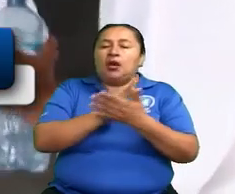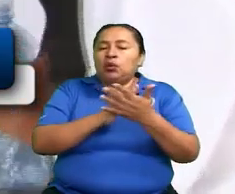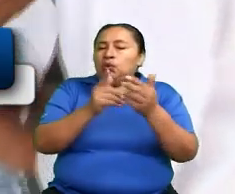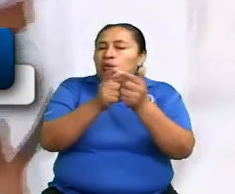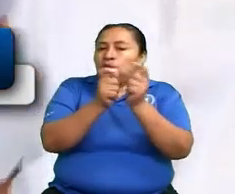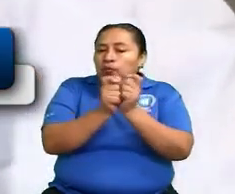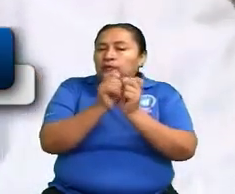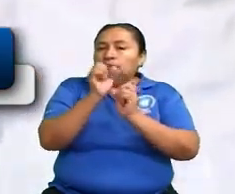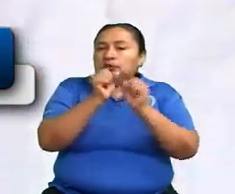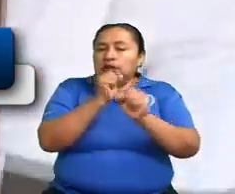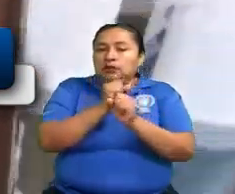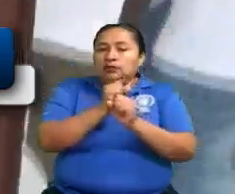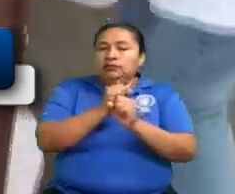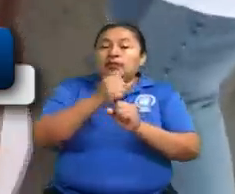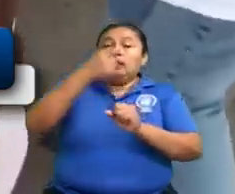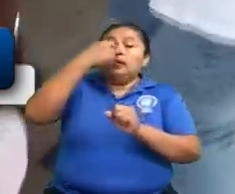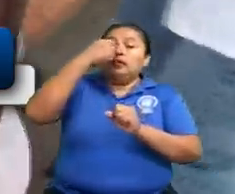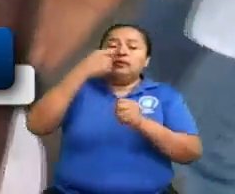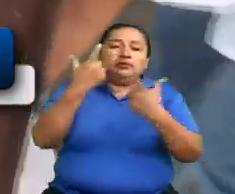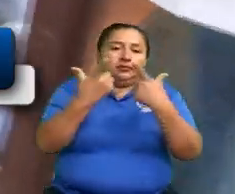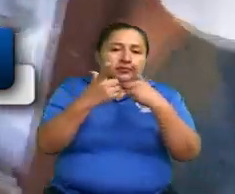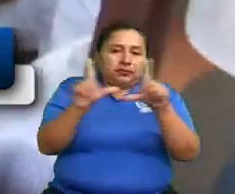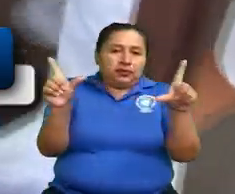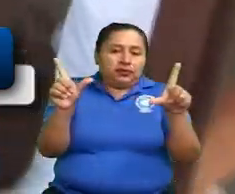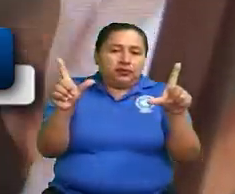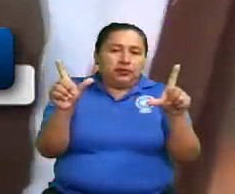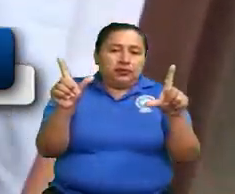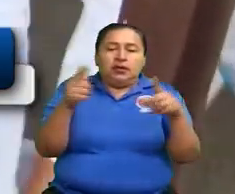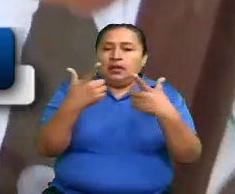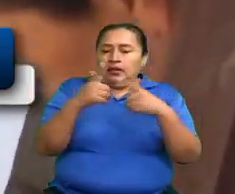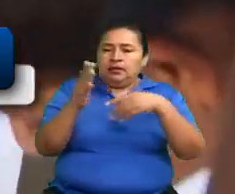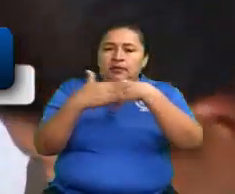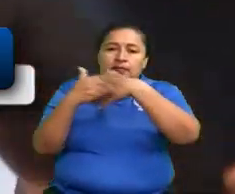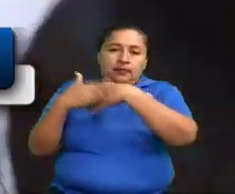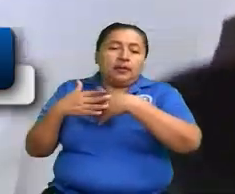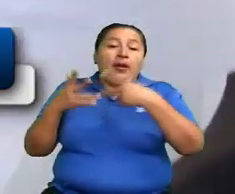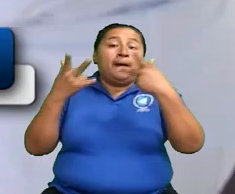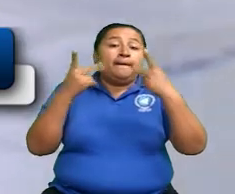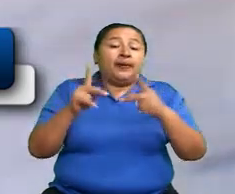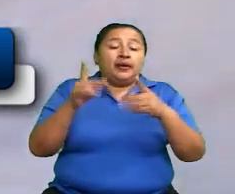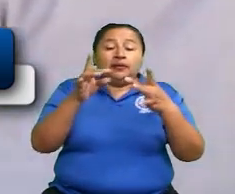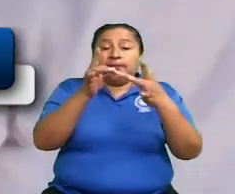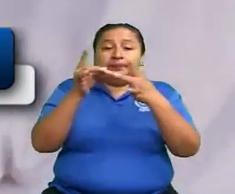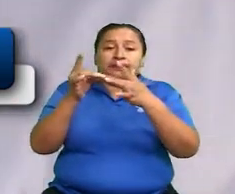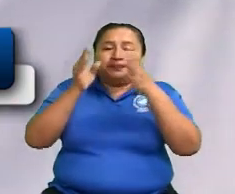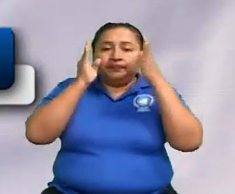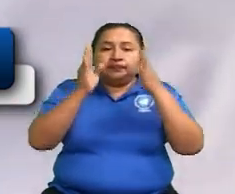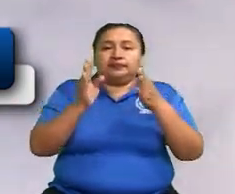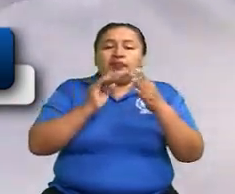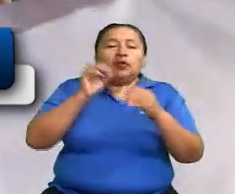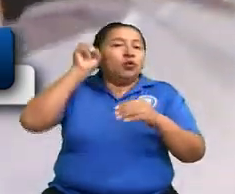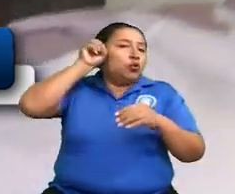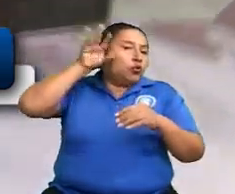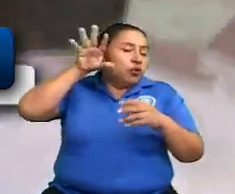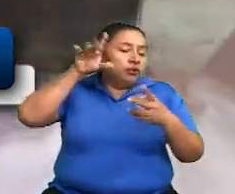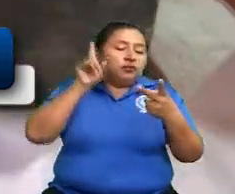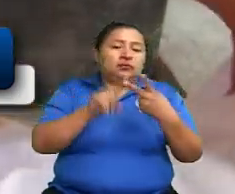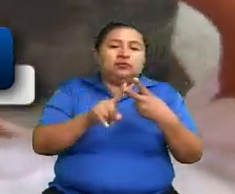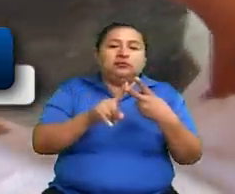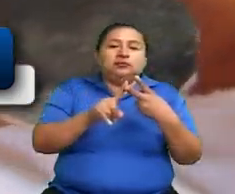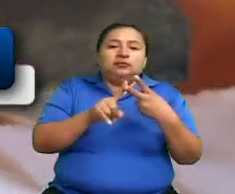de edades. La vacuna está de forma gratuita, a libre demanda, pero se priorizan en lo que es turismo, lo